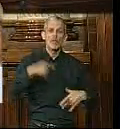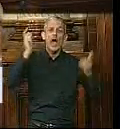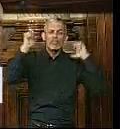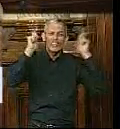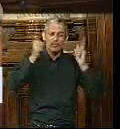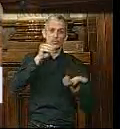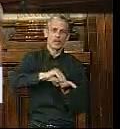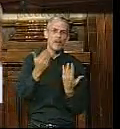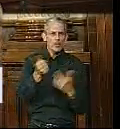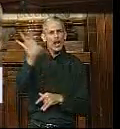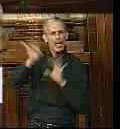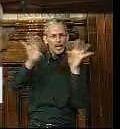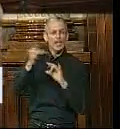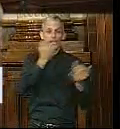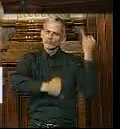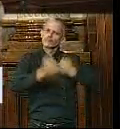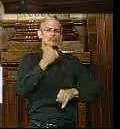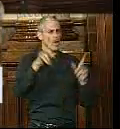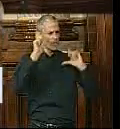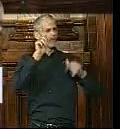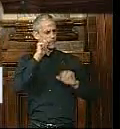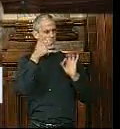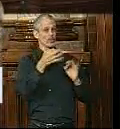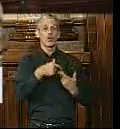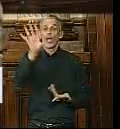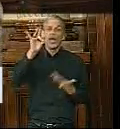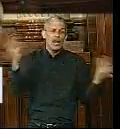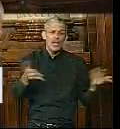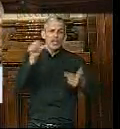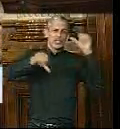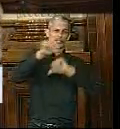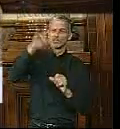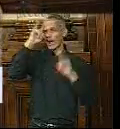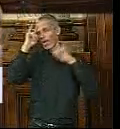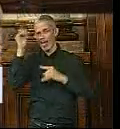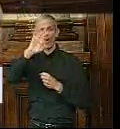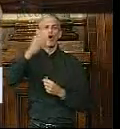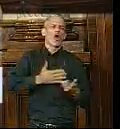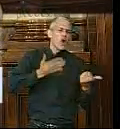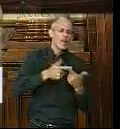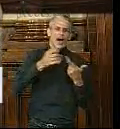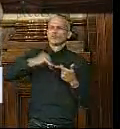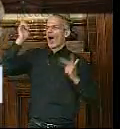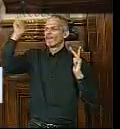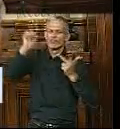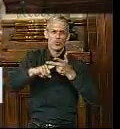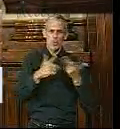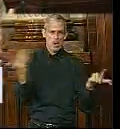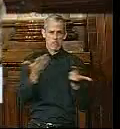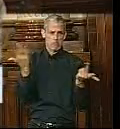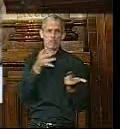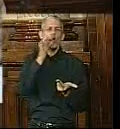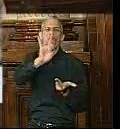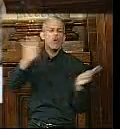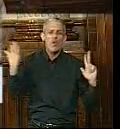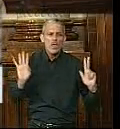de esos relatos, de esas historias, sino elegir ciencia ficción, romance, aventuras,